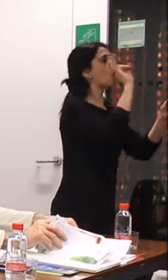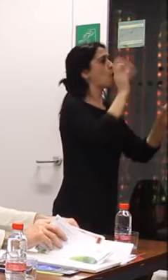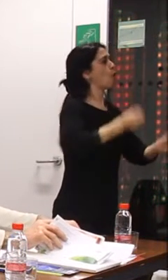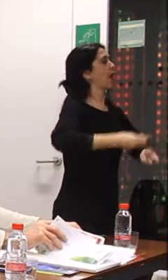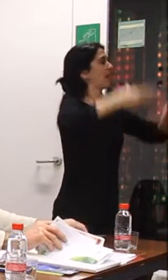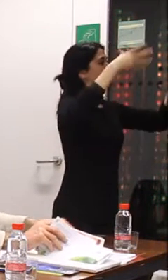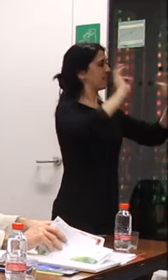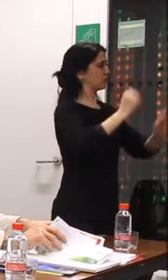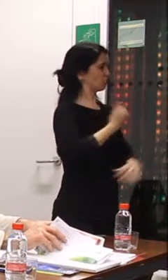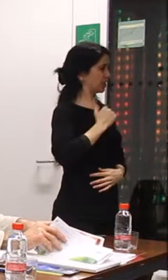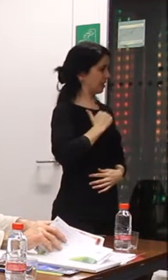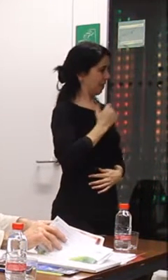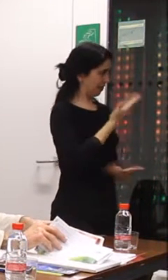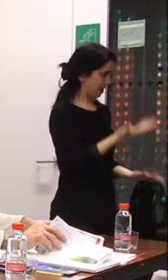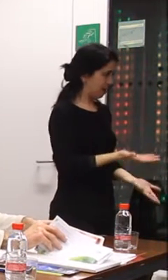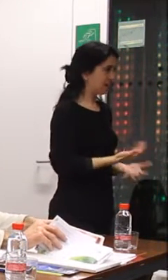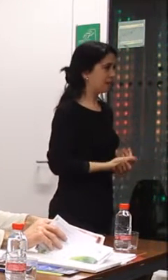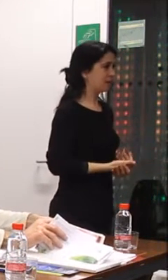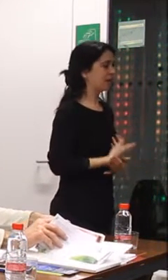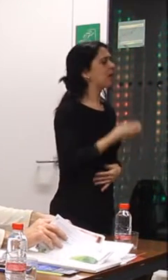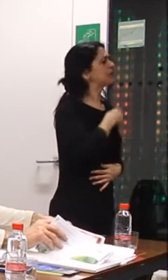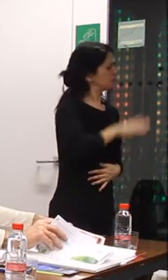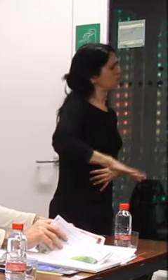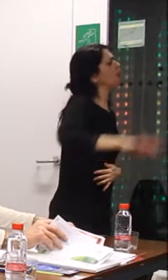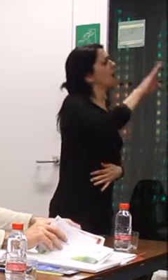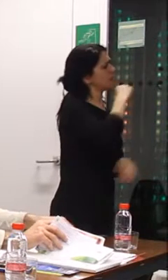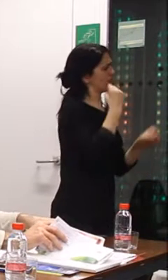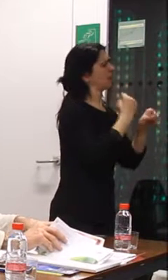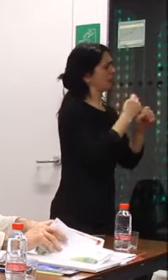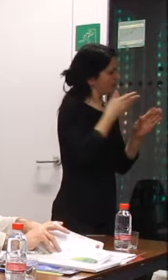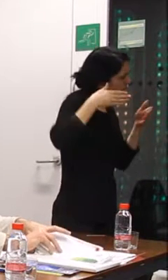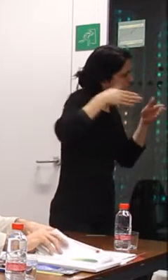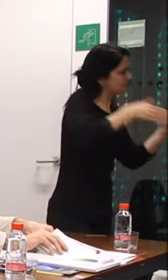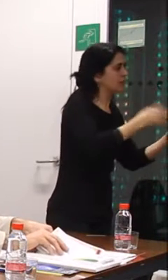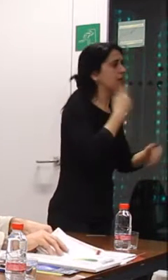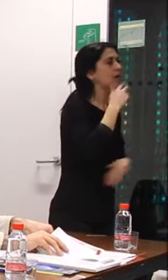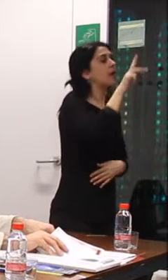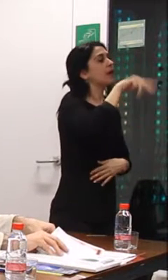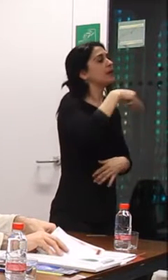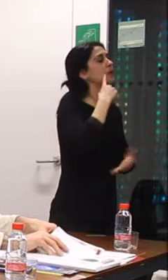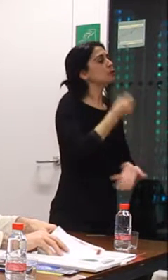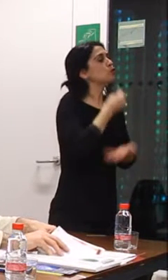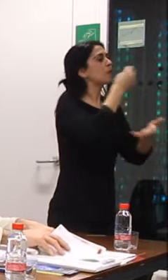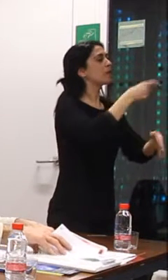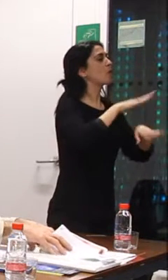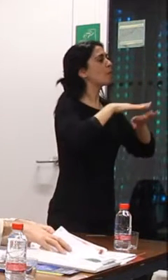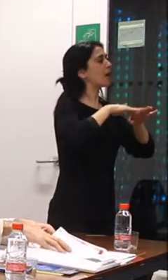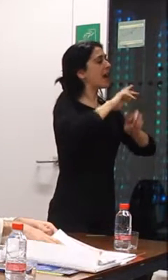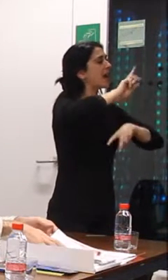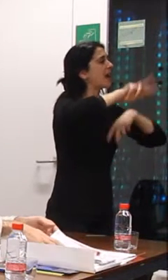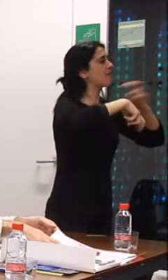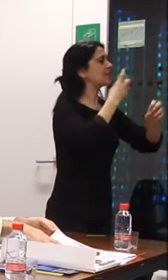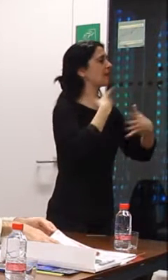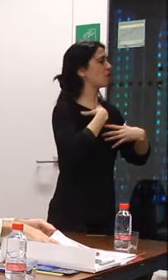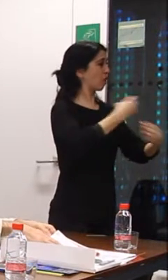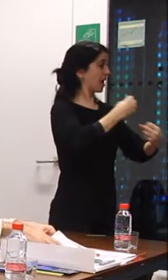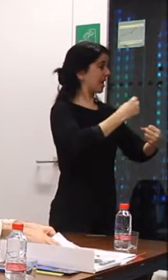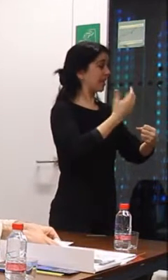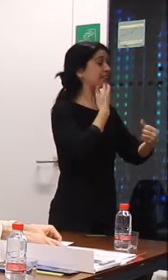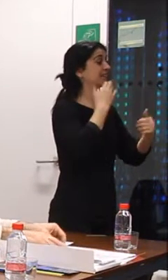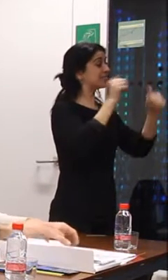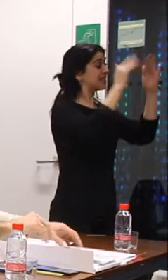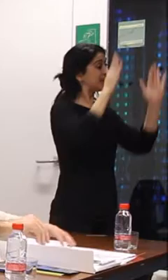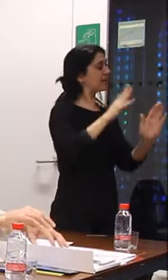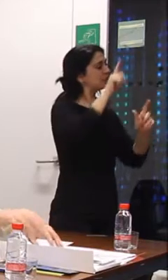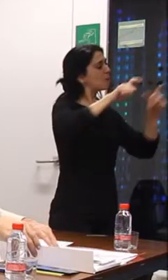también está trabajando en ese sentido. Subvenciones para la rehabilitación energética de viviendas de propietarios en situación de